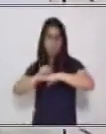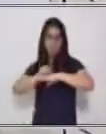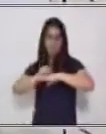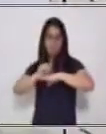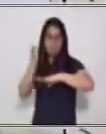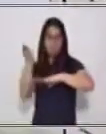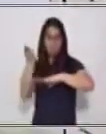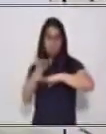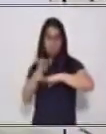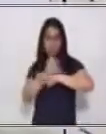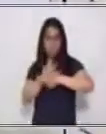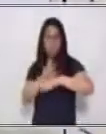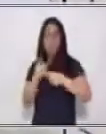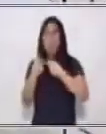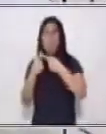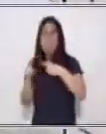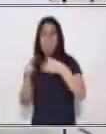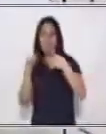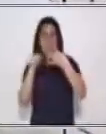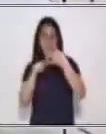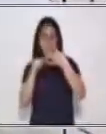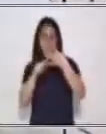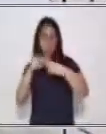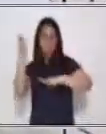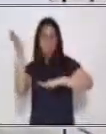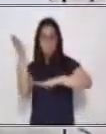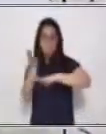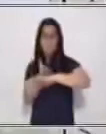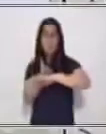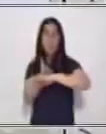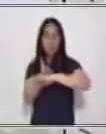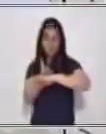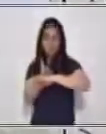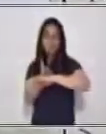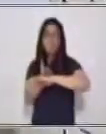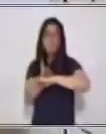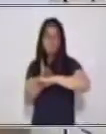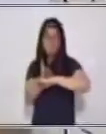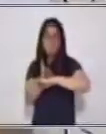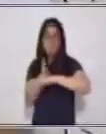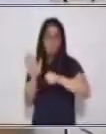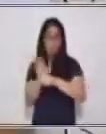tocando la base. Por lo tanto, forma una parábola.